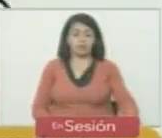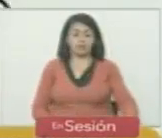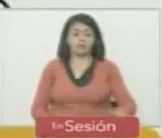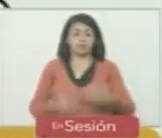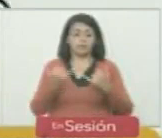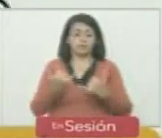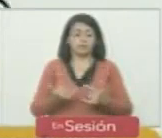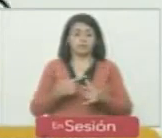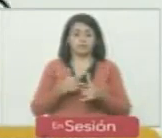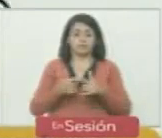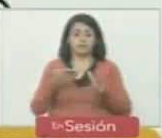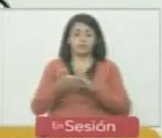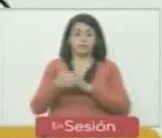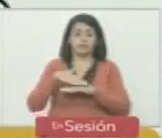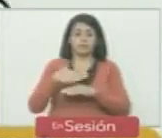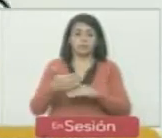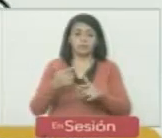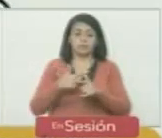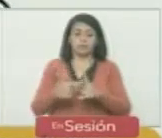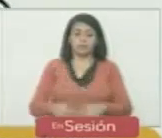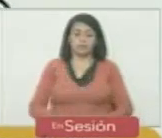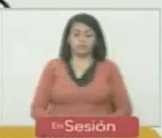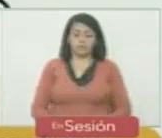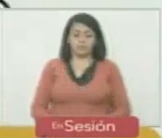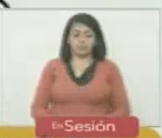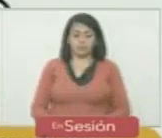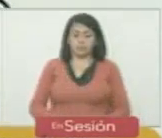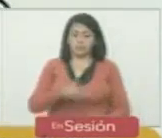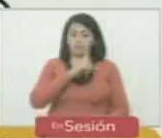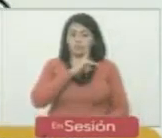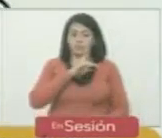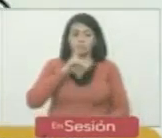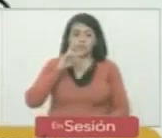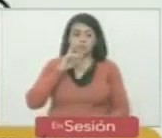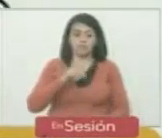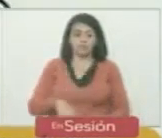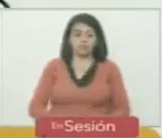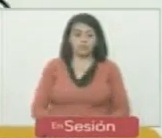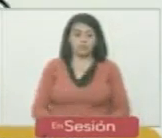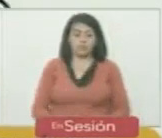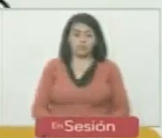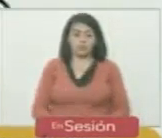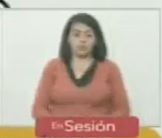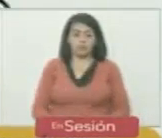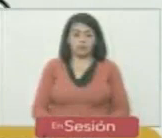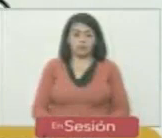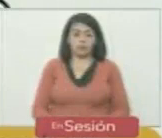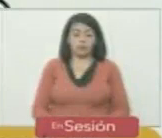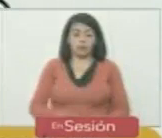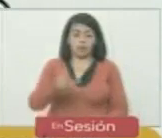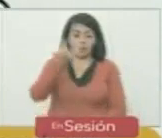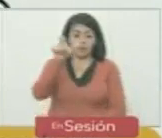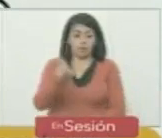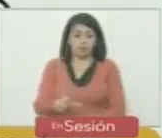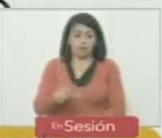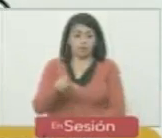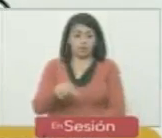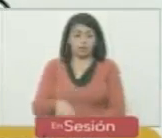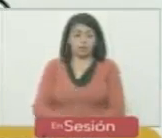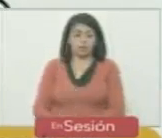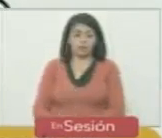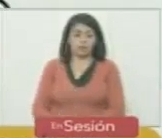resulta que el nombre de la persona